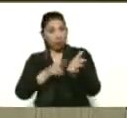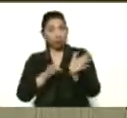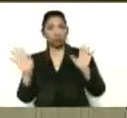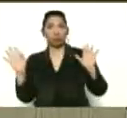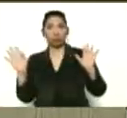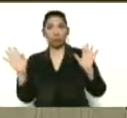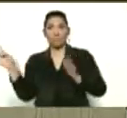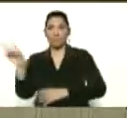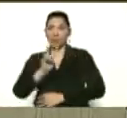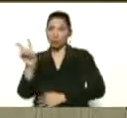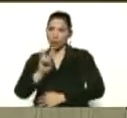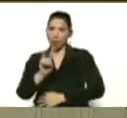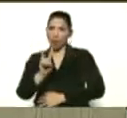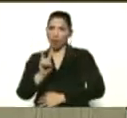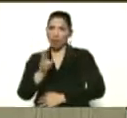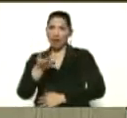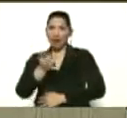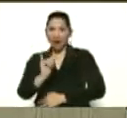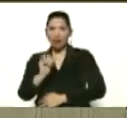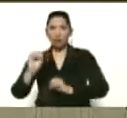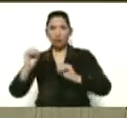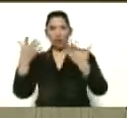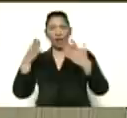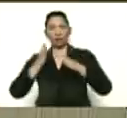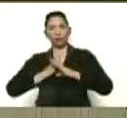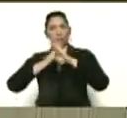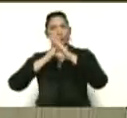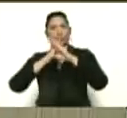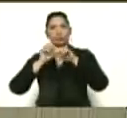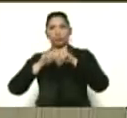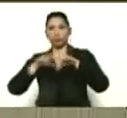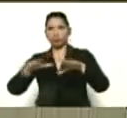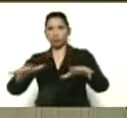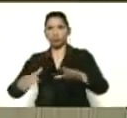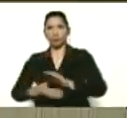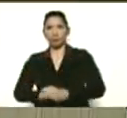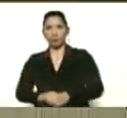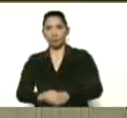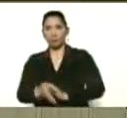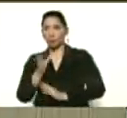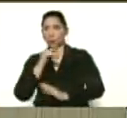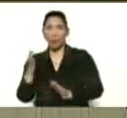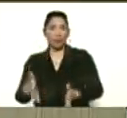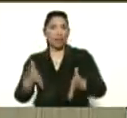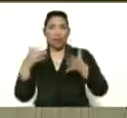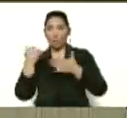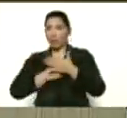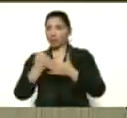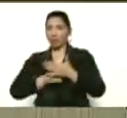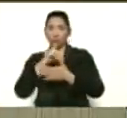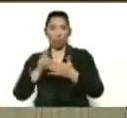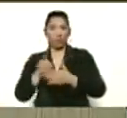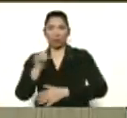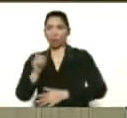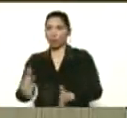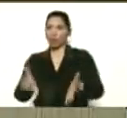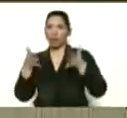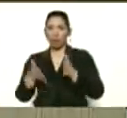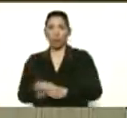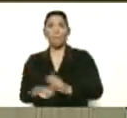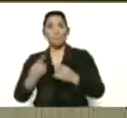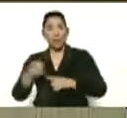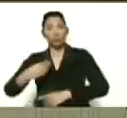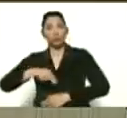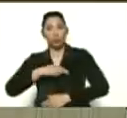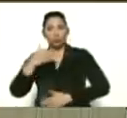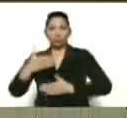es que Venezuela está logrando contener la pandemia. ¿No hemos ganado la batalla completa? No, no la hemos ganado. Pero estamos